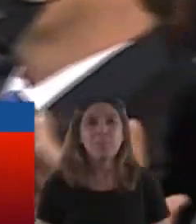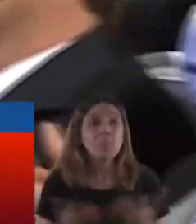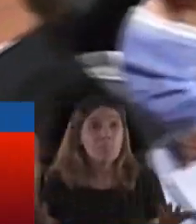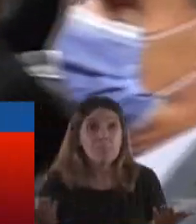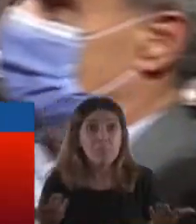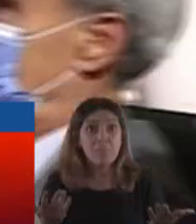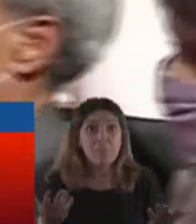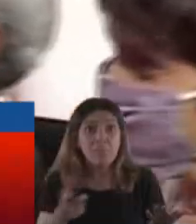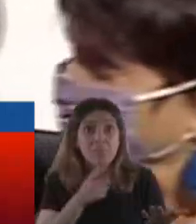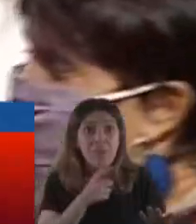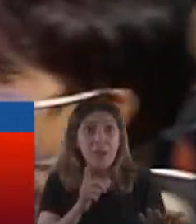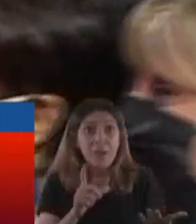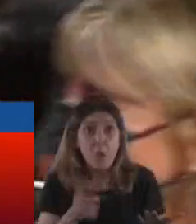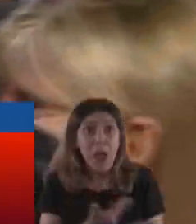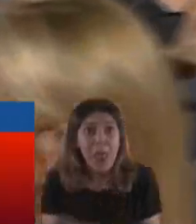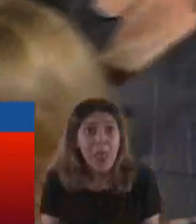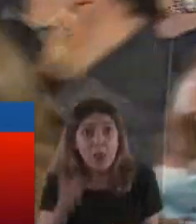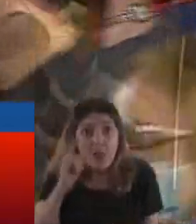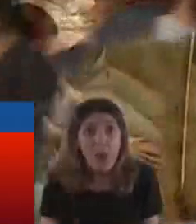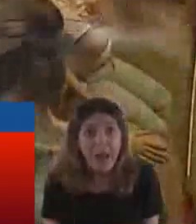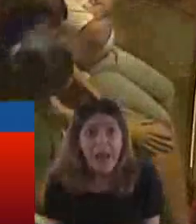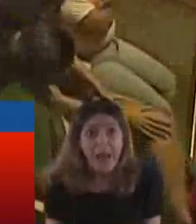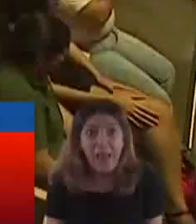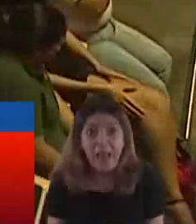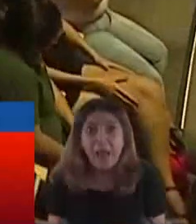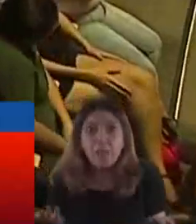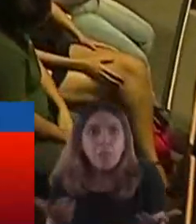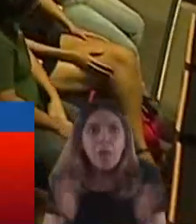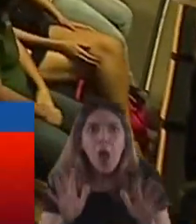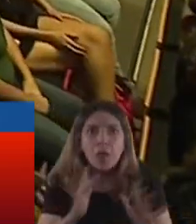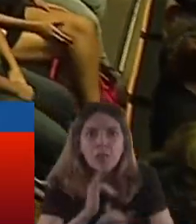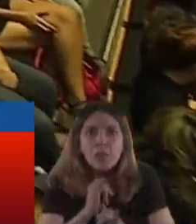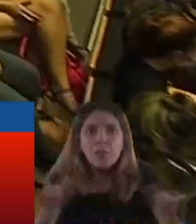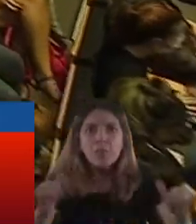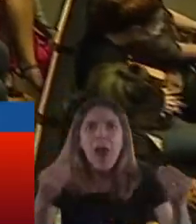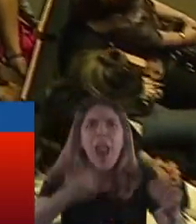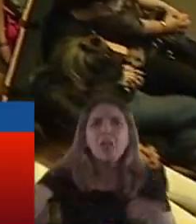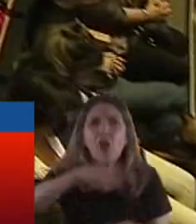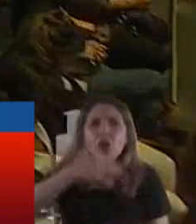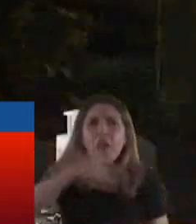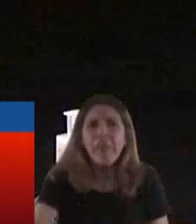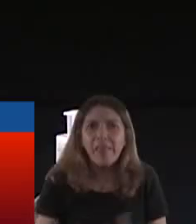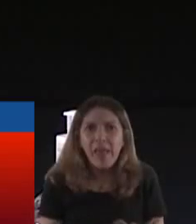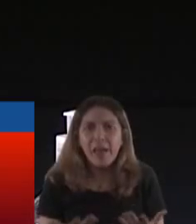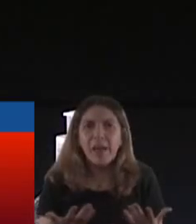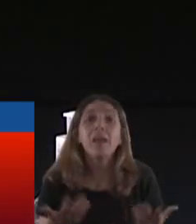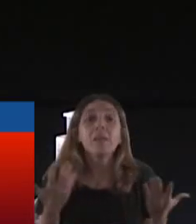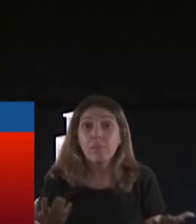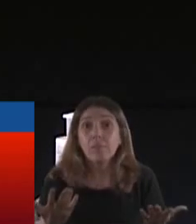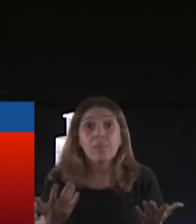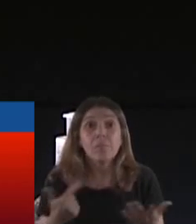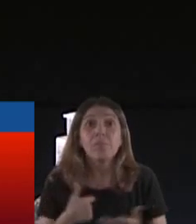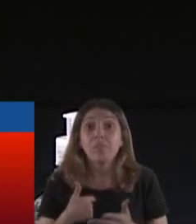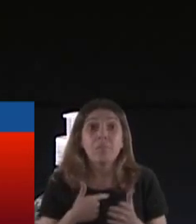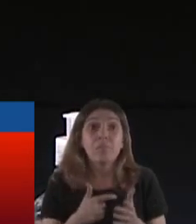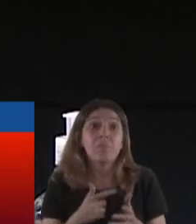Es incomprensible. Es incomprensible, pero digo estas cosas para que entendamos. Para que entendamos. Y leo en los